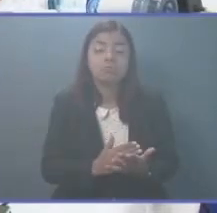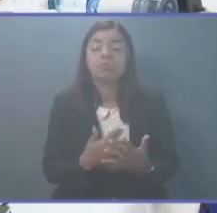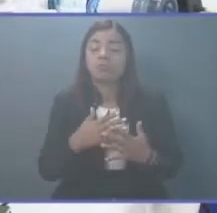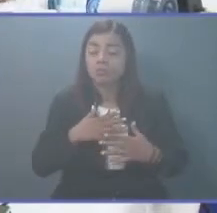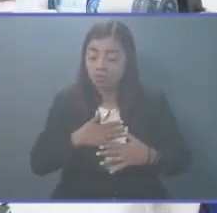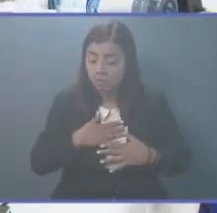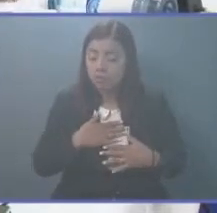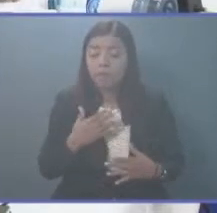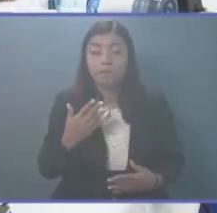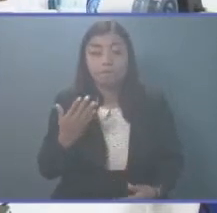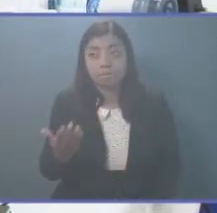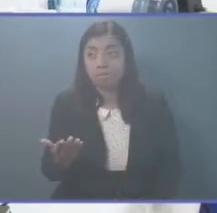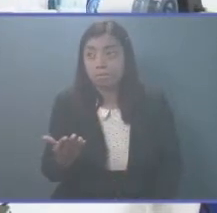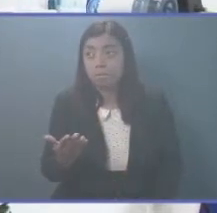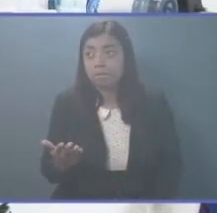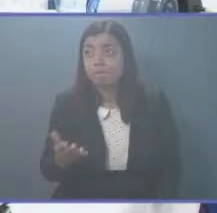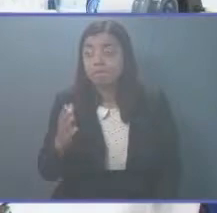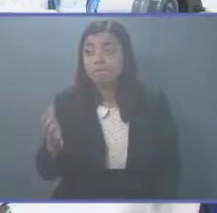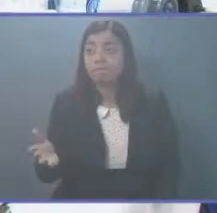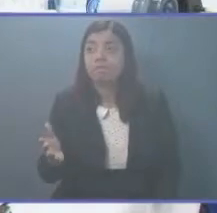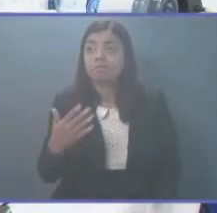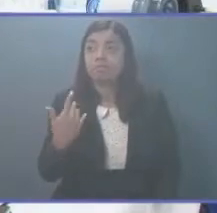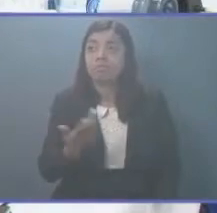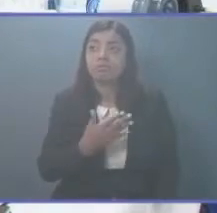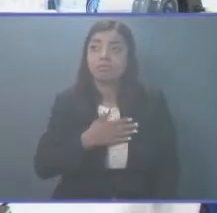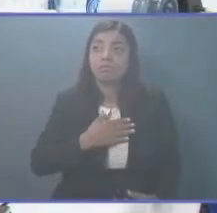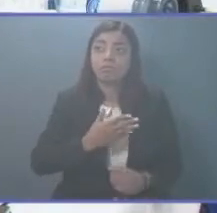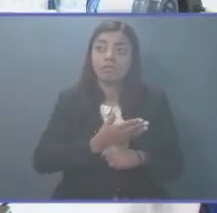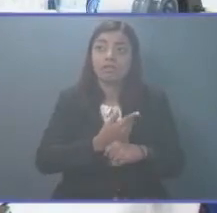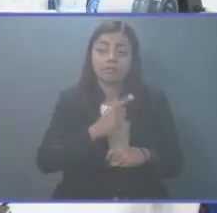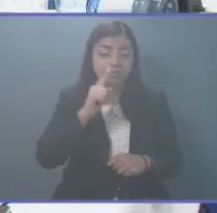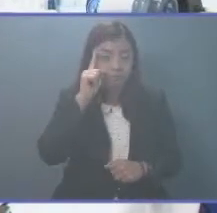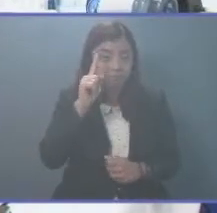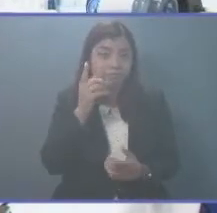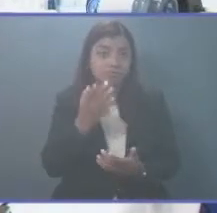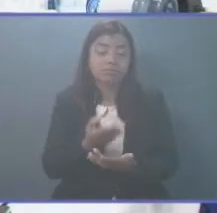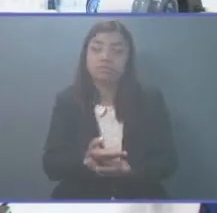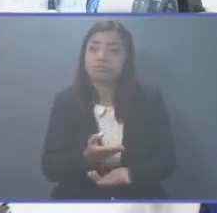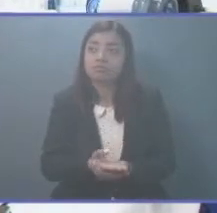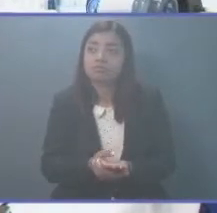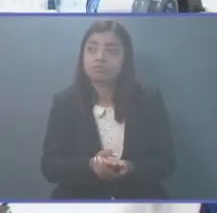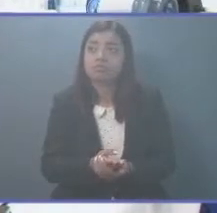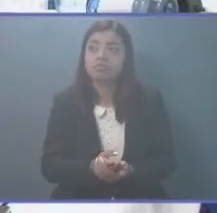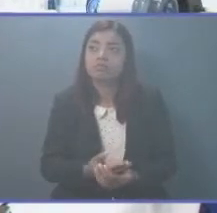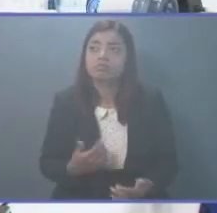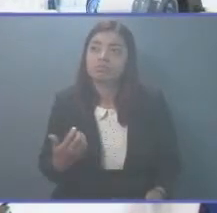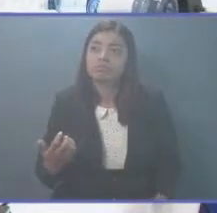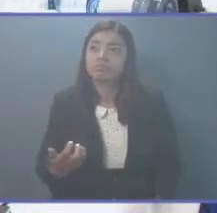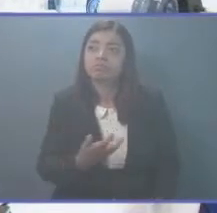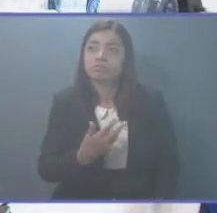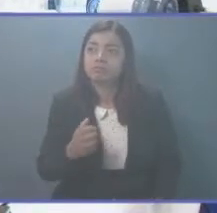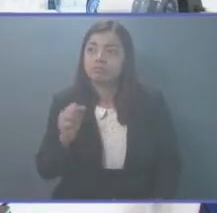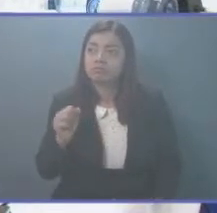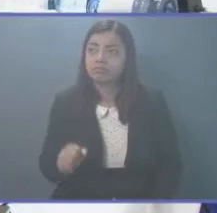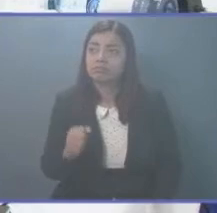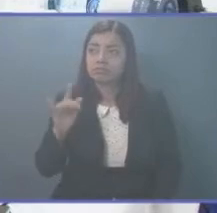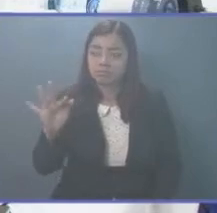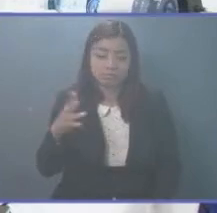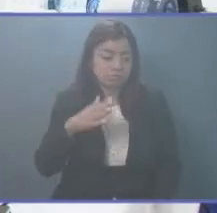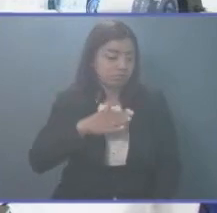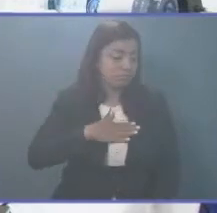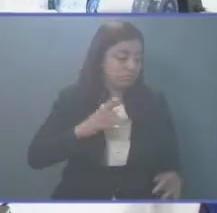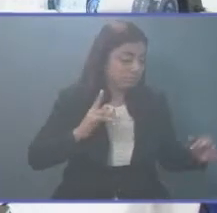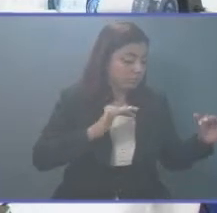Yo nuestra fracción, lo que le puedo proponer es que nos permitan por lo menos reunirme a mi